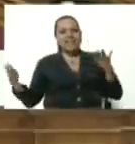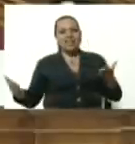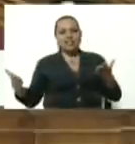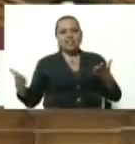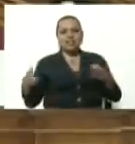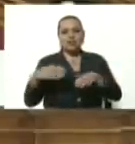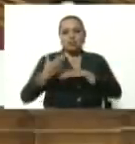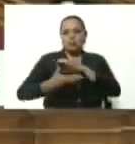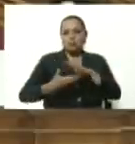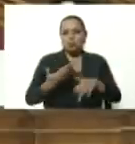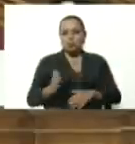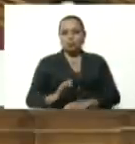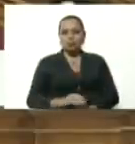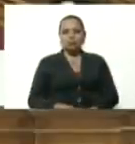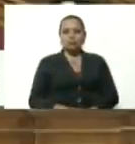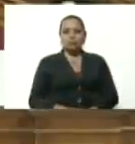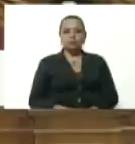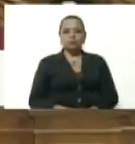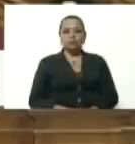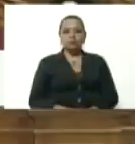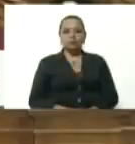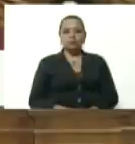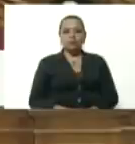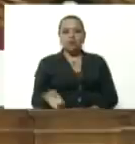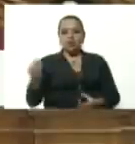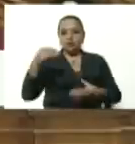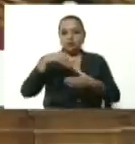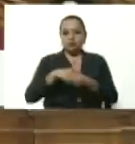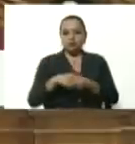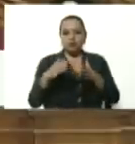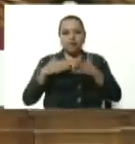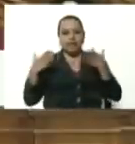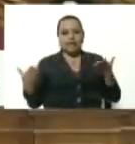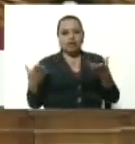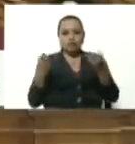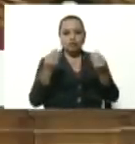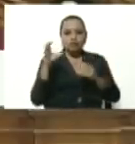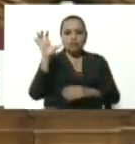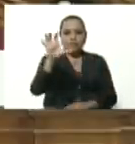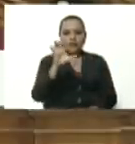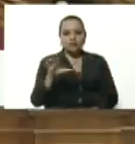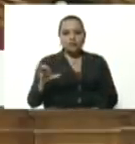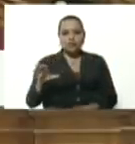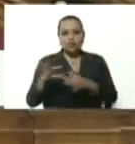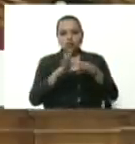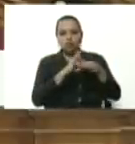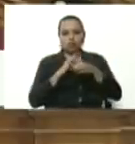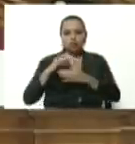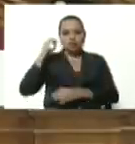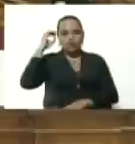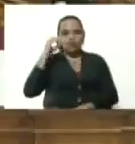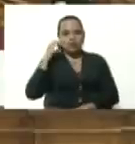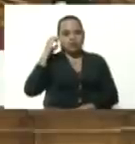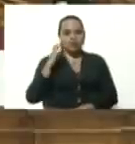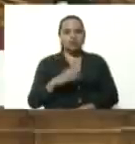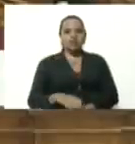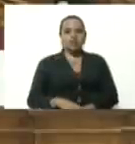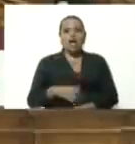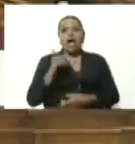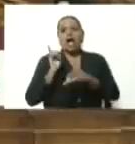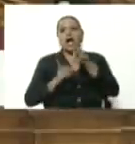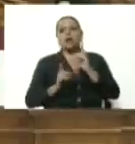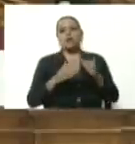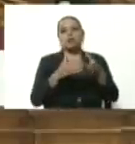dimensiones que incluye a una gran cantidad de países donde la Unión Europea, salvo contadas